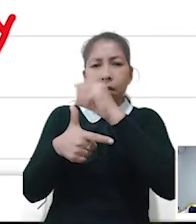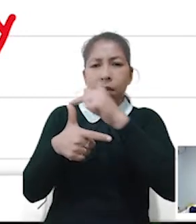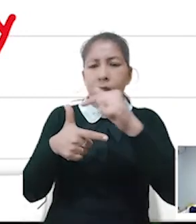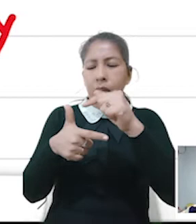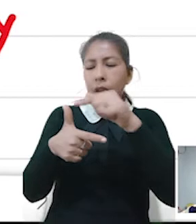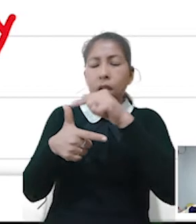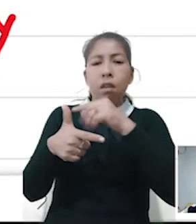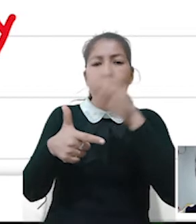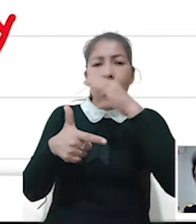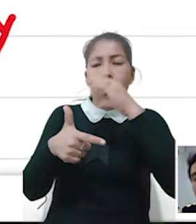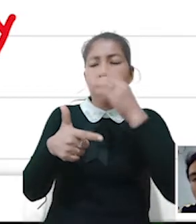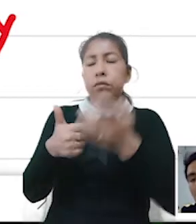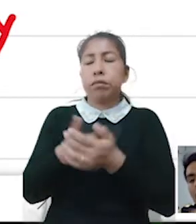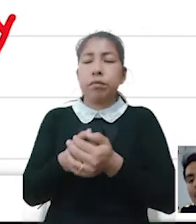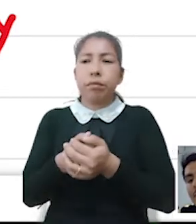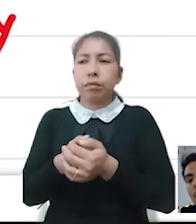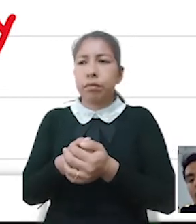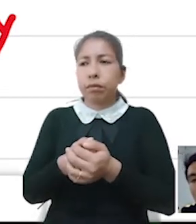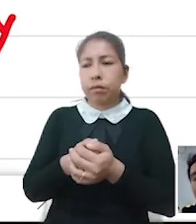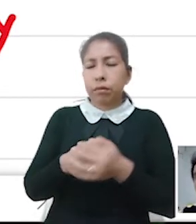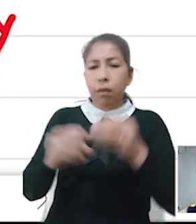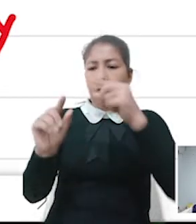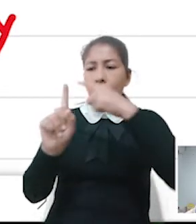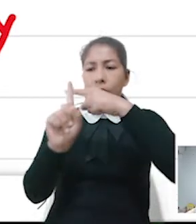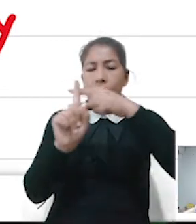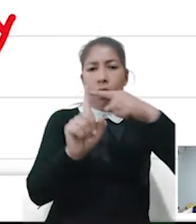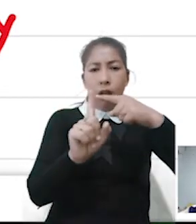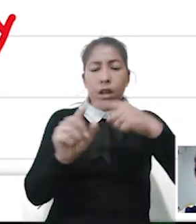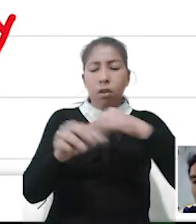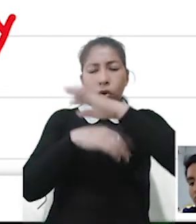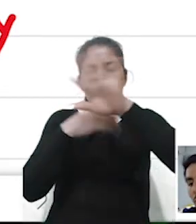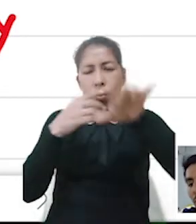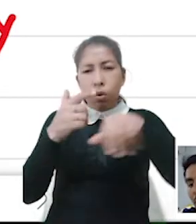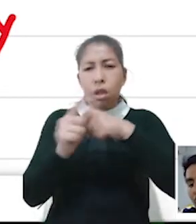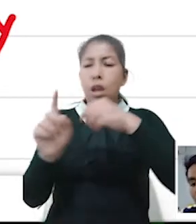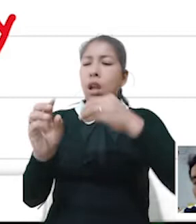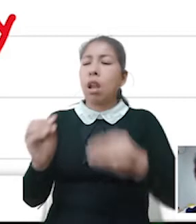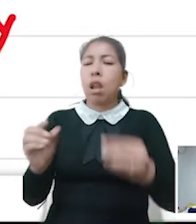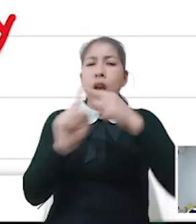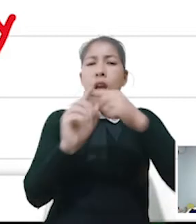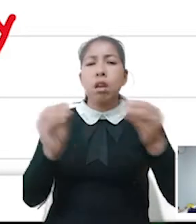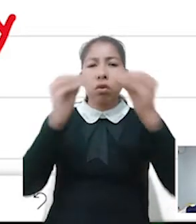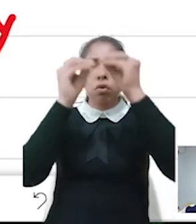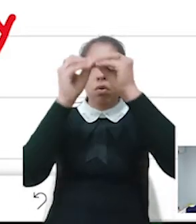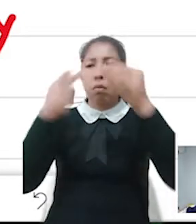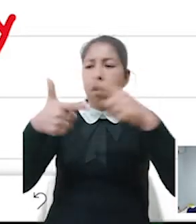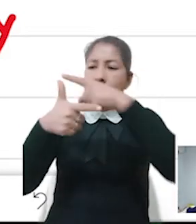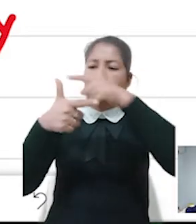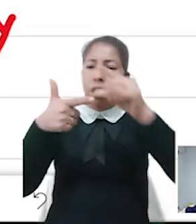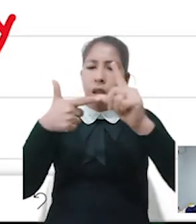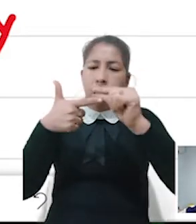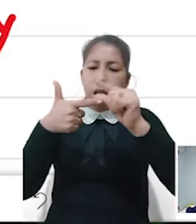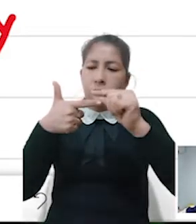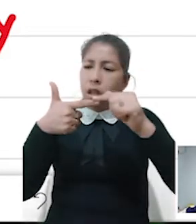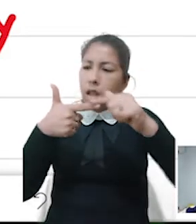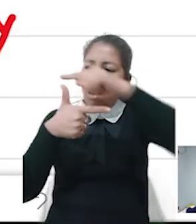vamos a calcular. Recordemos que la suma de los ángulos agudos da como total 90 grados, siempre